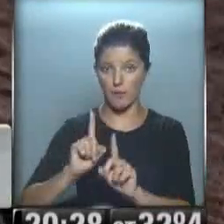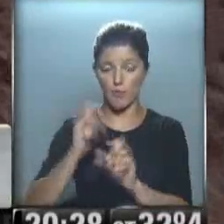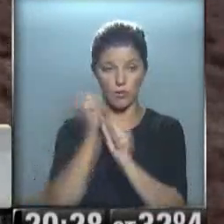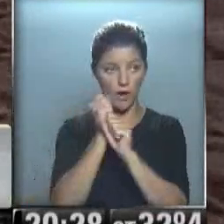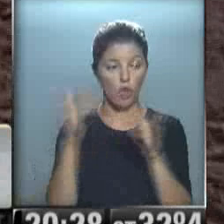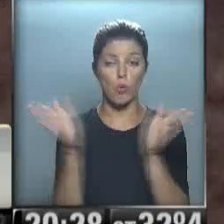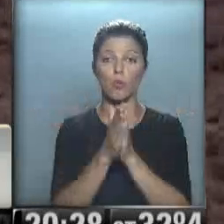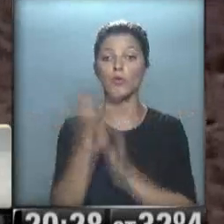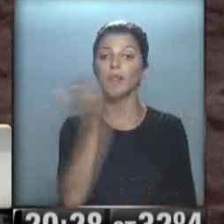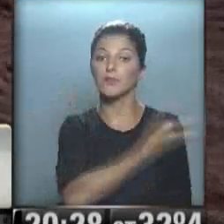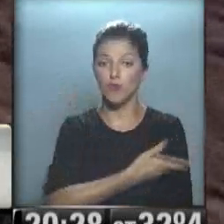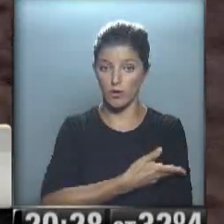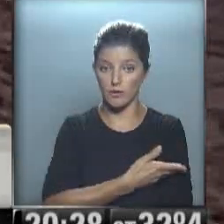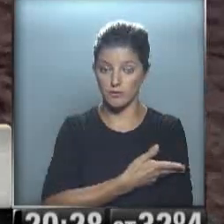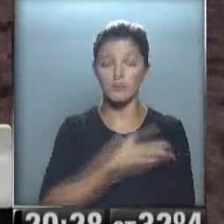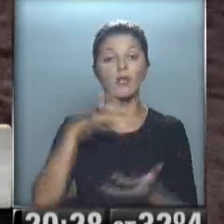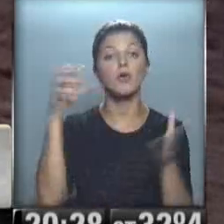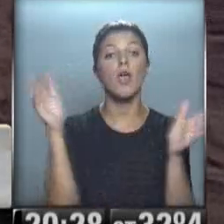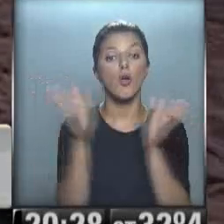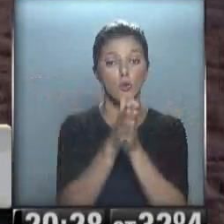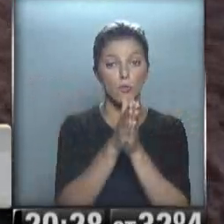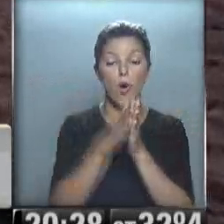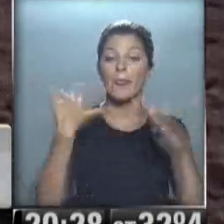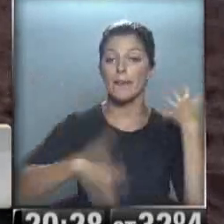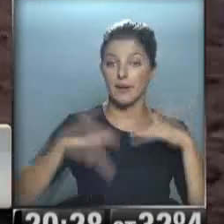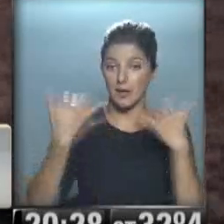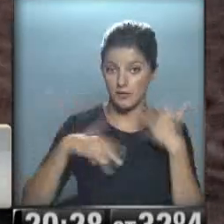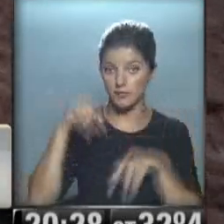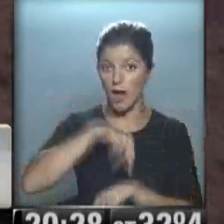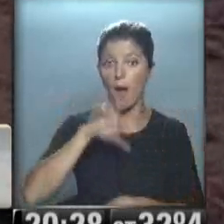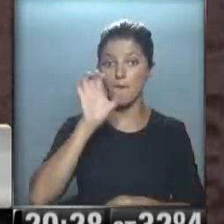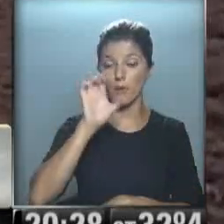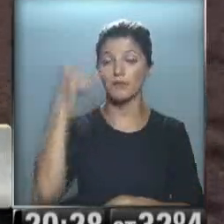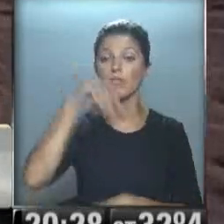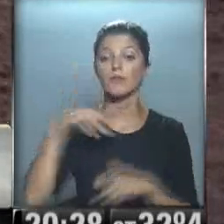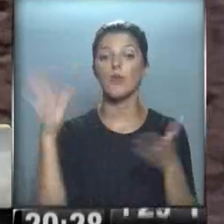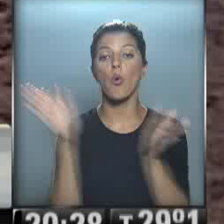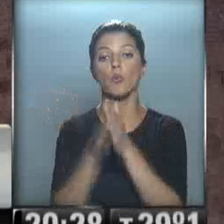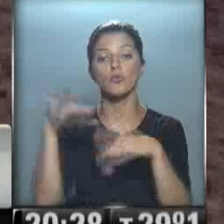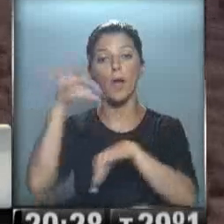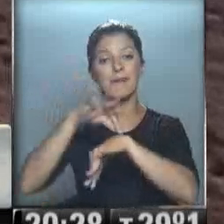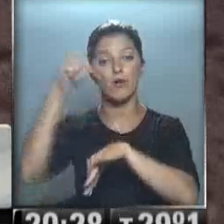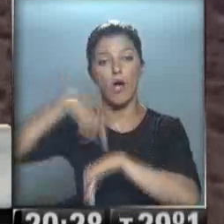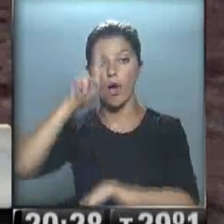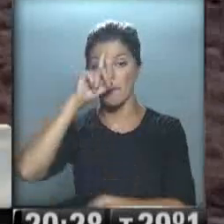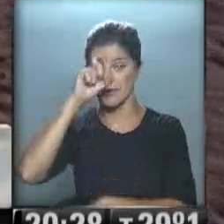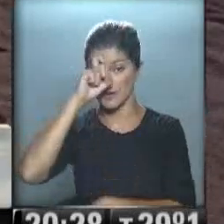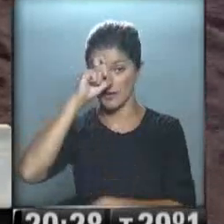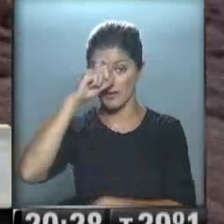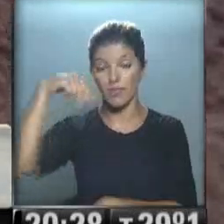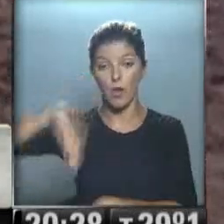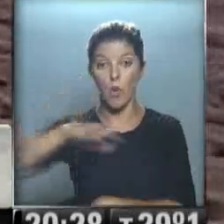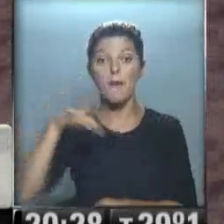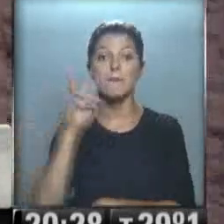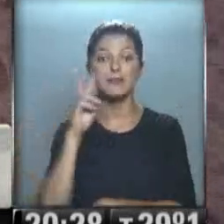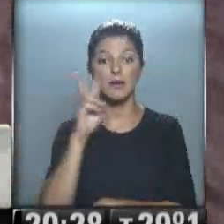cioli con el equipo de emergencia de la provincia acompañando a a los médicos del hospital local de villajes